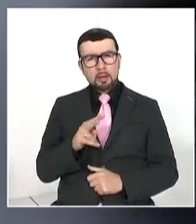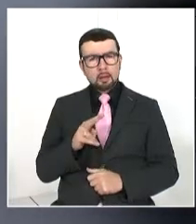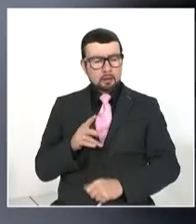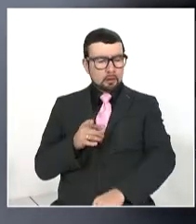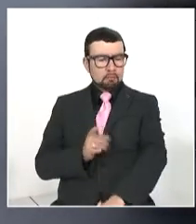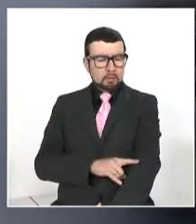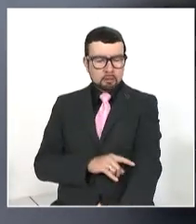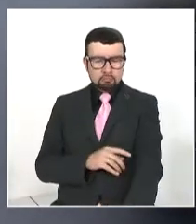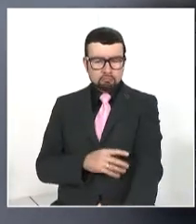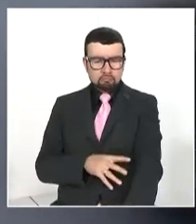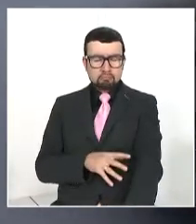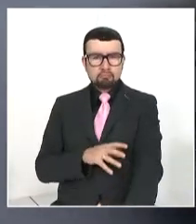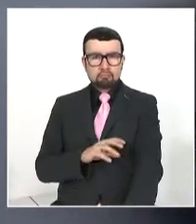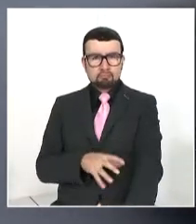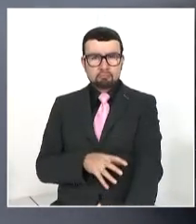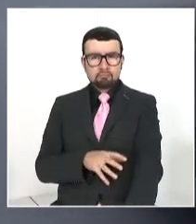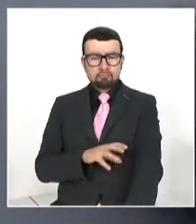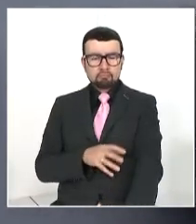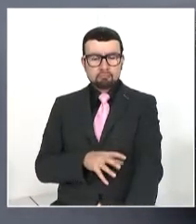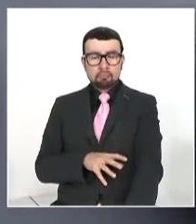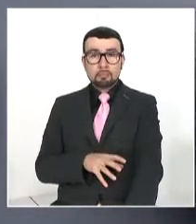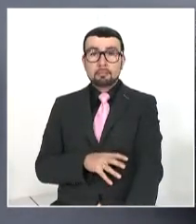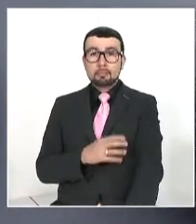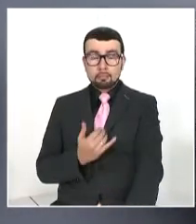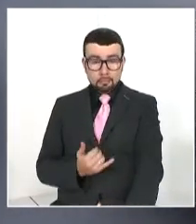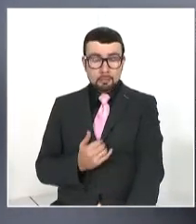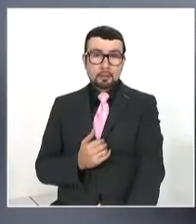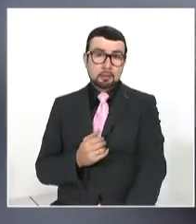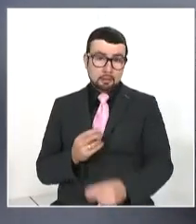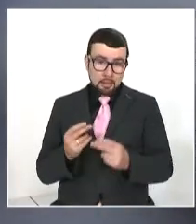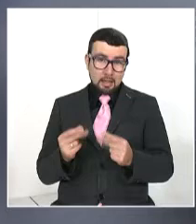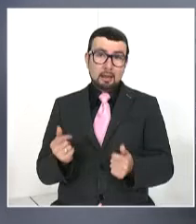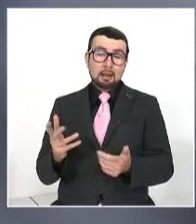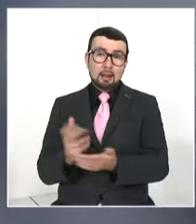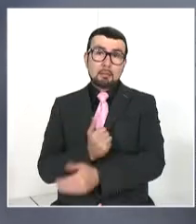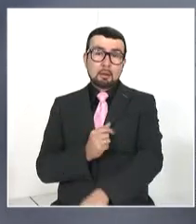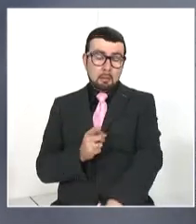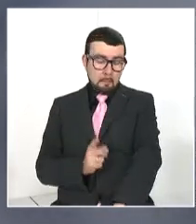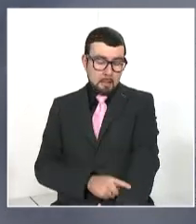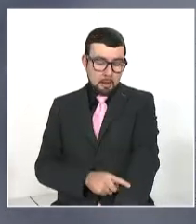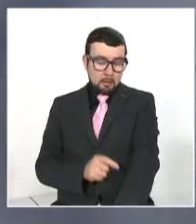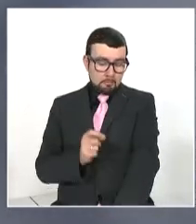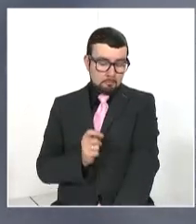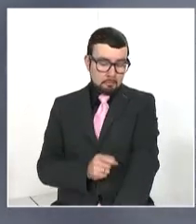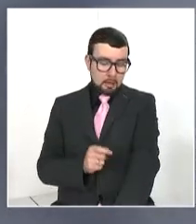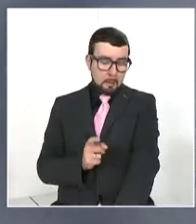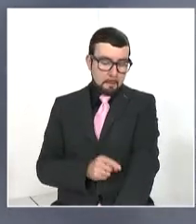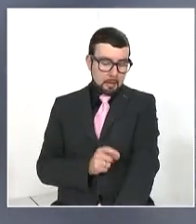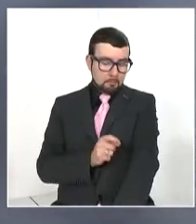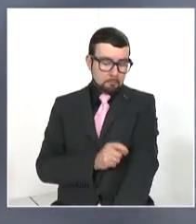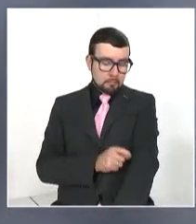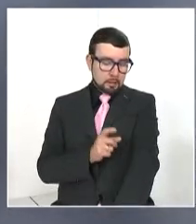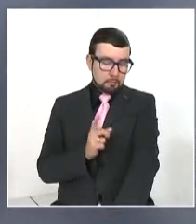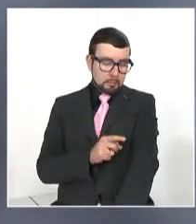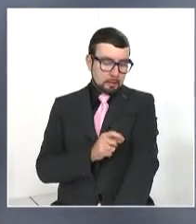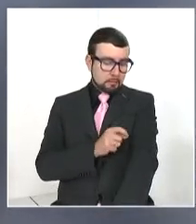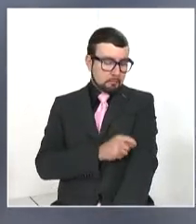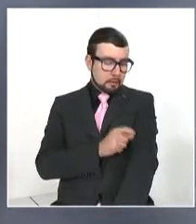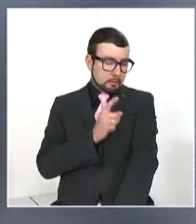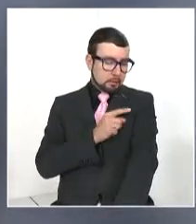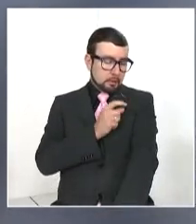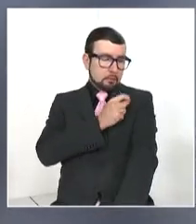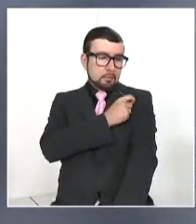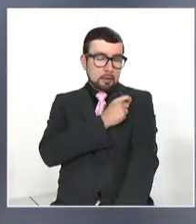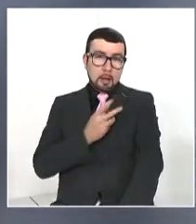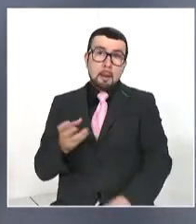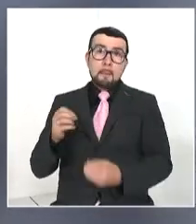ganando tiempo. Hacemos acupuntura en el punto del dolor de hombro. Ganamos matrices acelulares, o sea, le ganamos células,